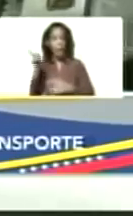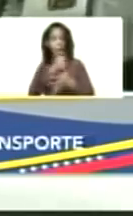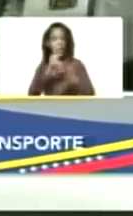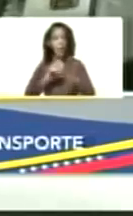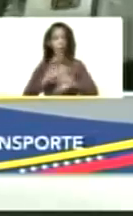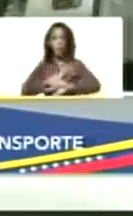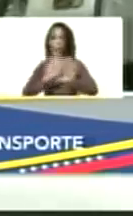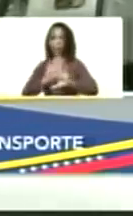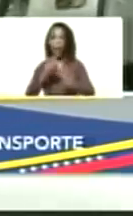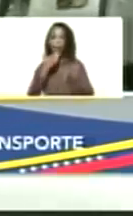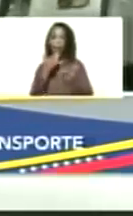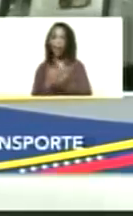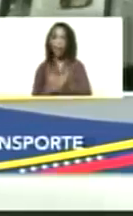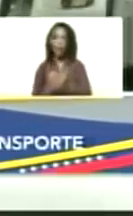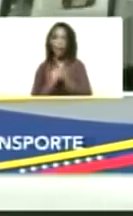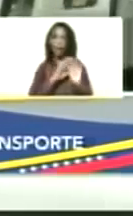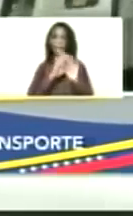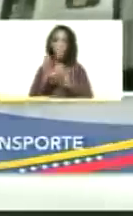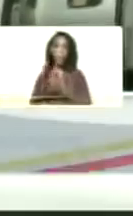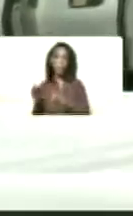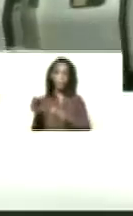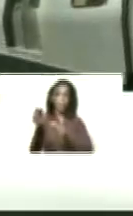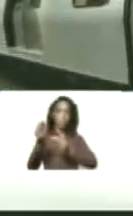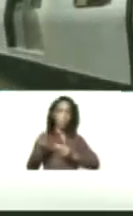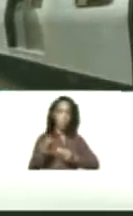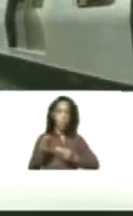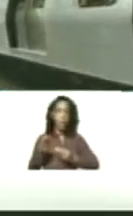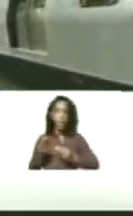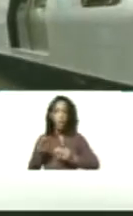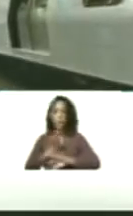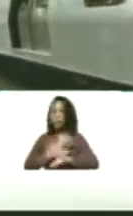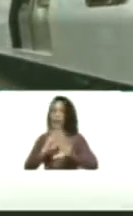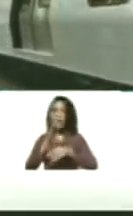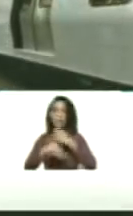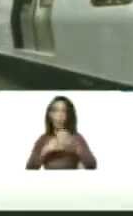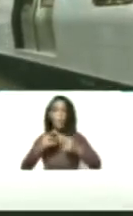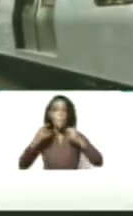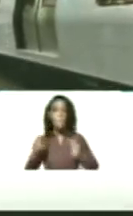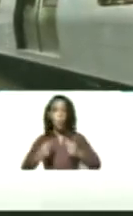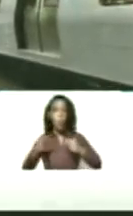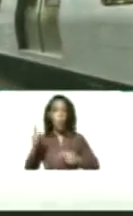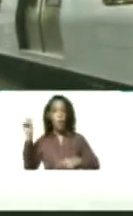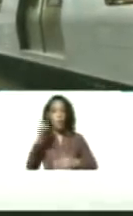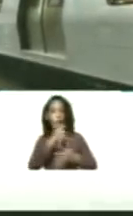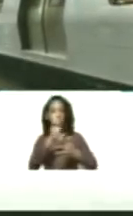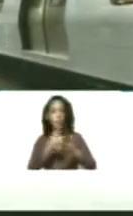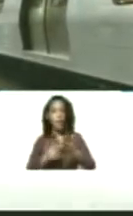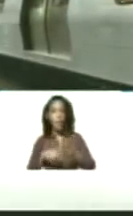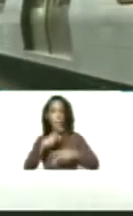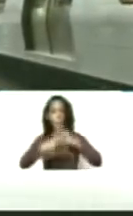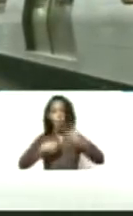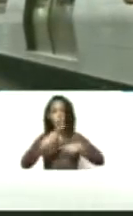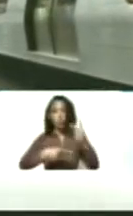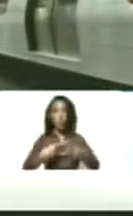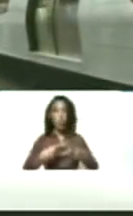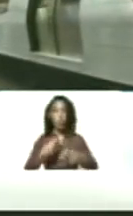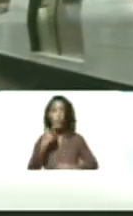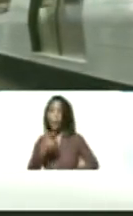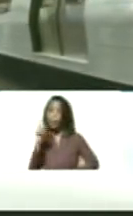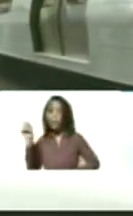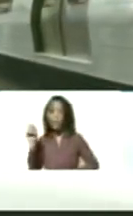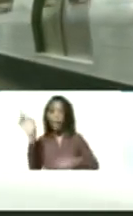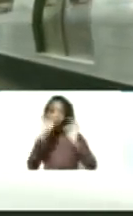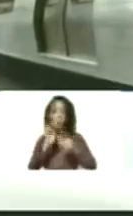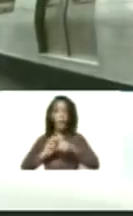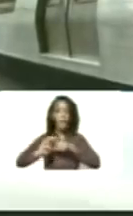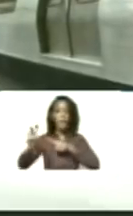estamos, gracias al aporte que usted nos ha dado del apoyo, ya se reactivó esa línea de producción de, digamos, de lo que es la vía férrea,